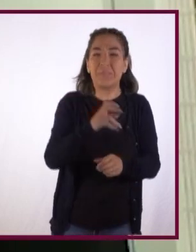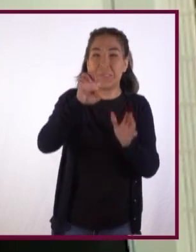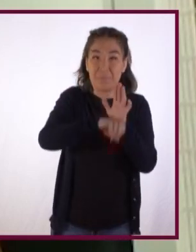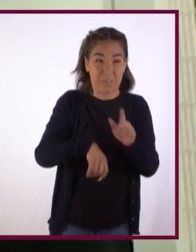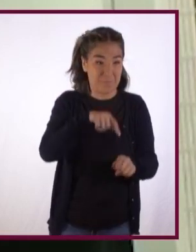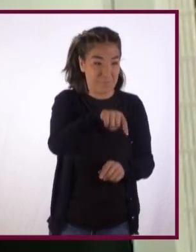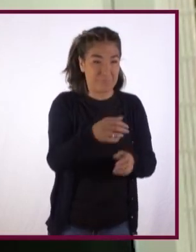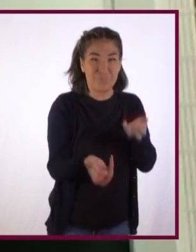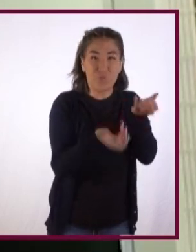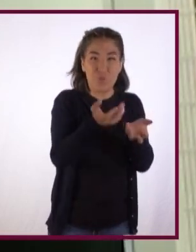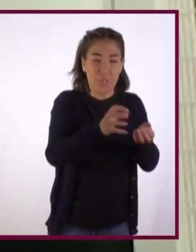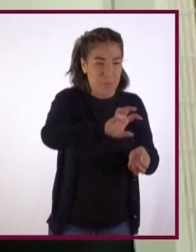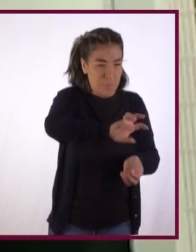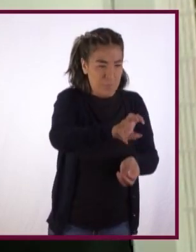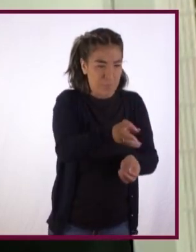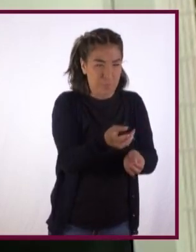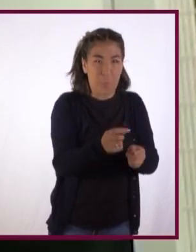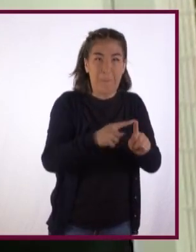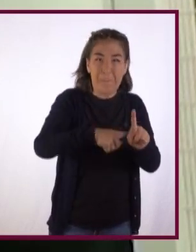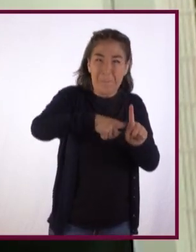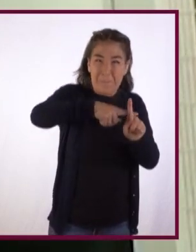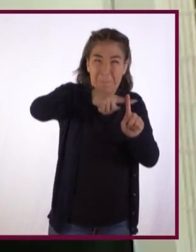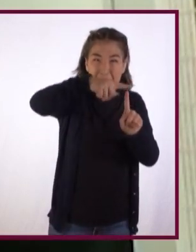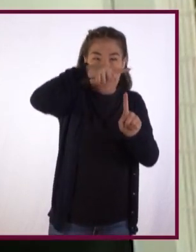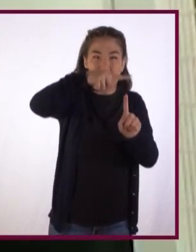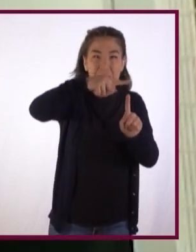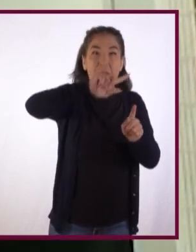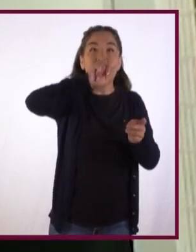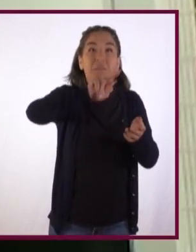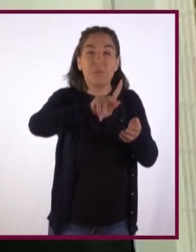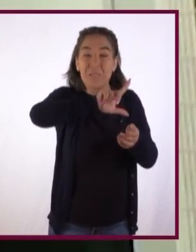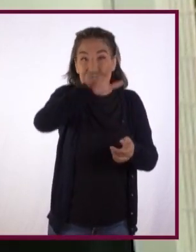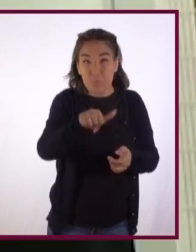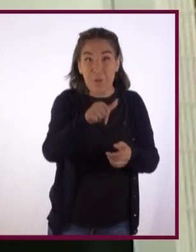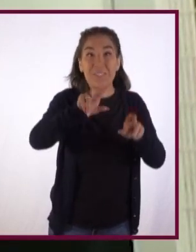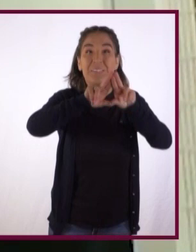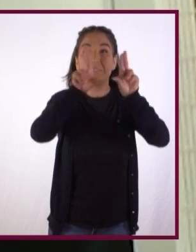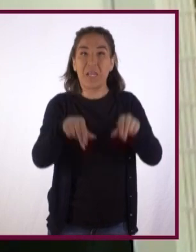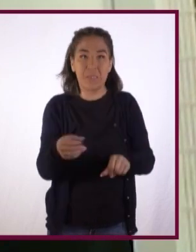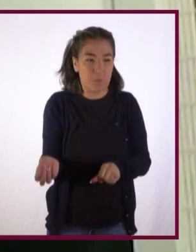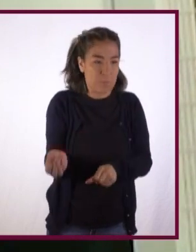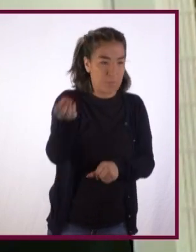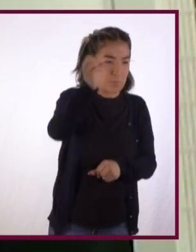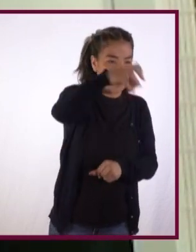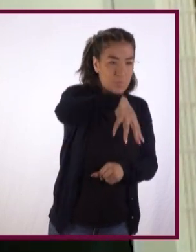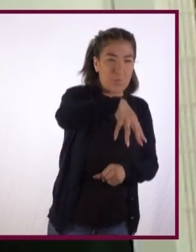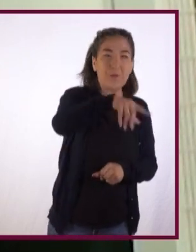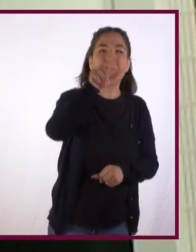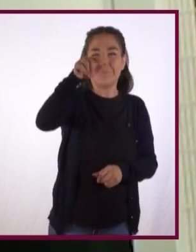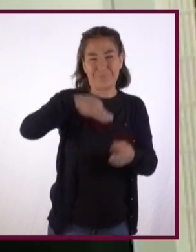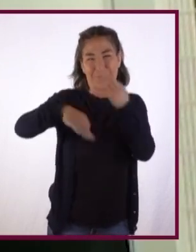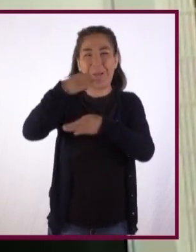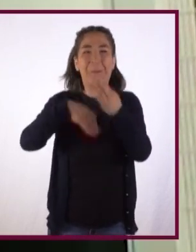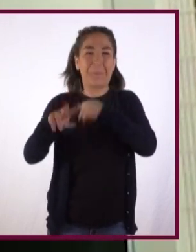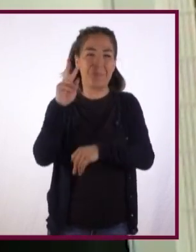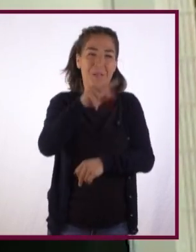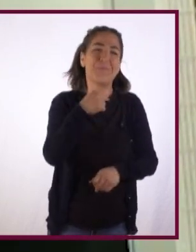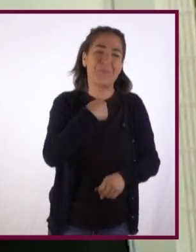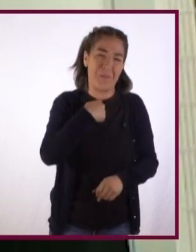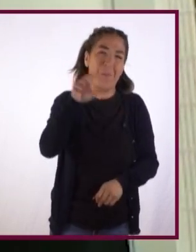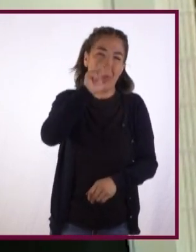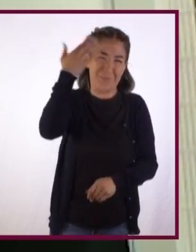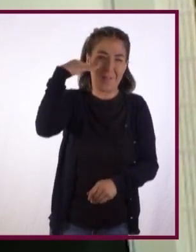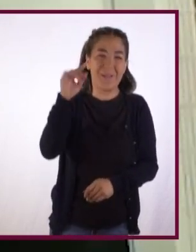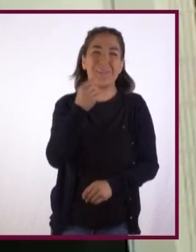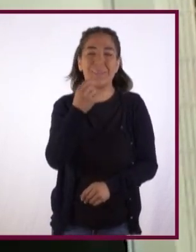si nosotros le subimos la temperatura y de repente se la bajamos metiéndolo en hielo? Todos hemos visto, al menos en mi época de